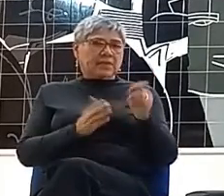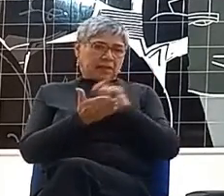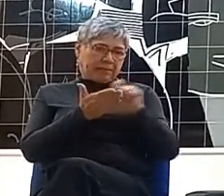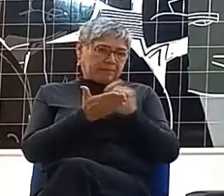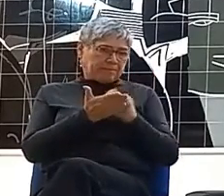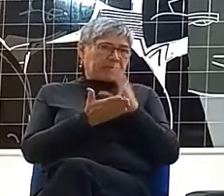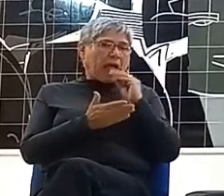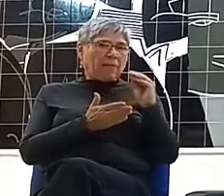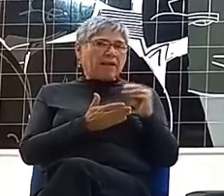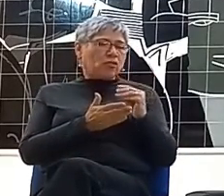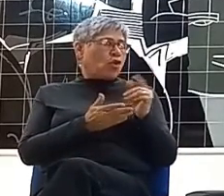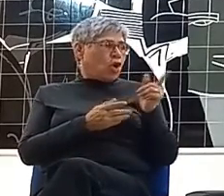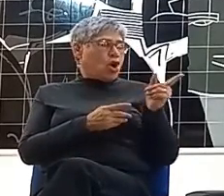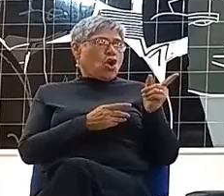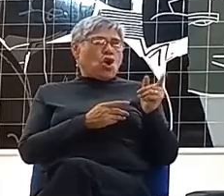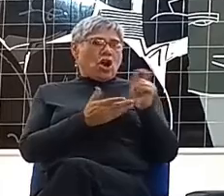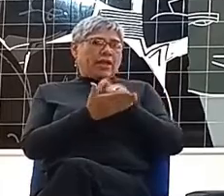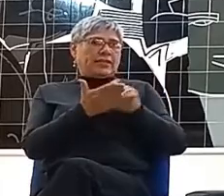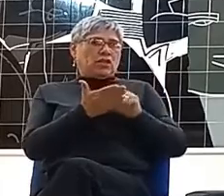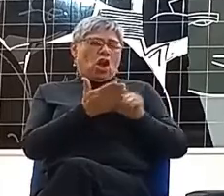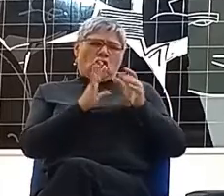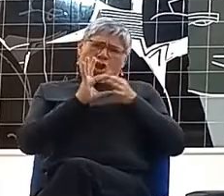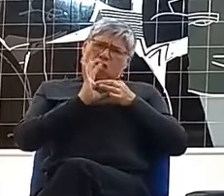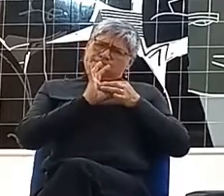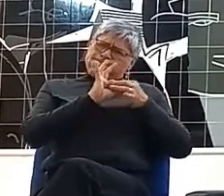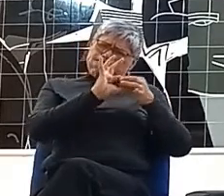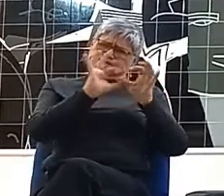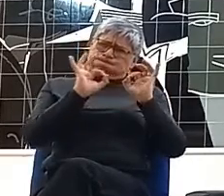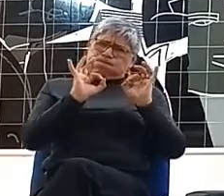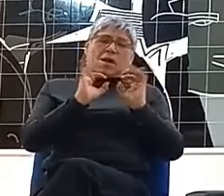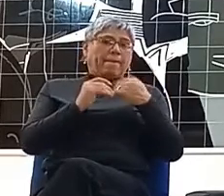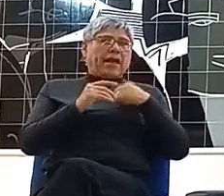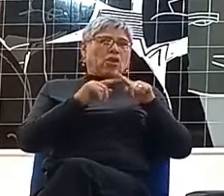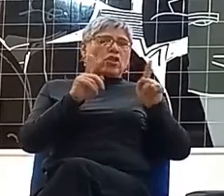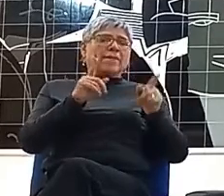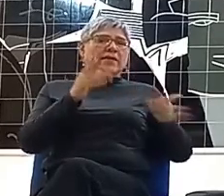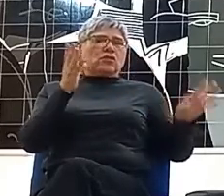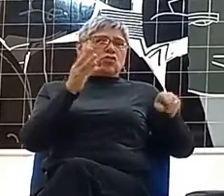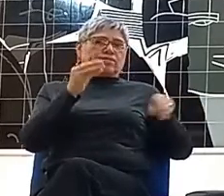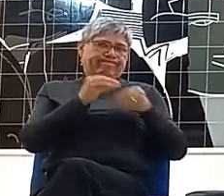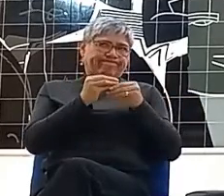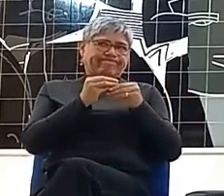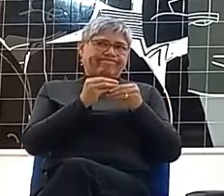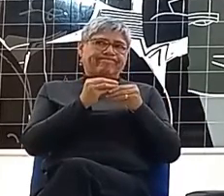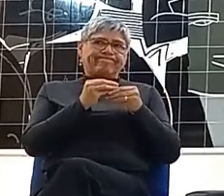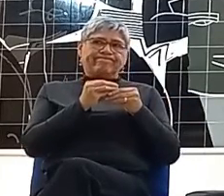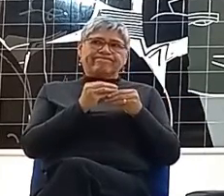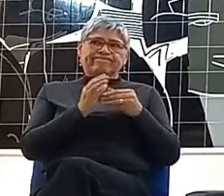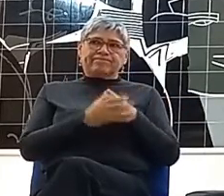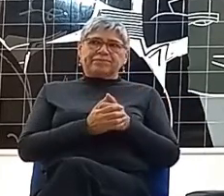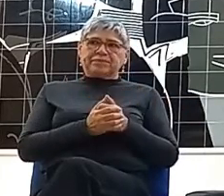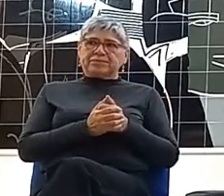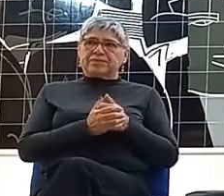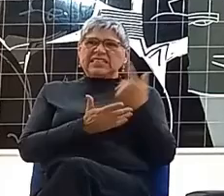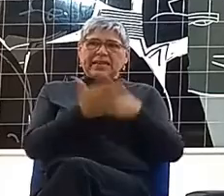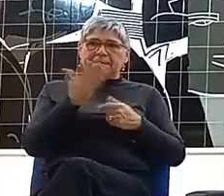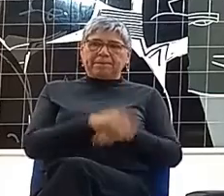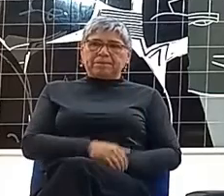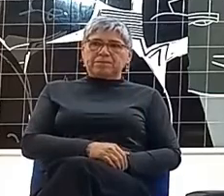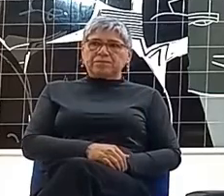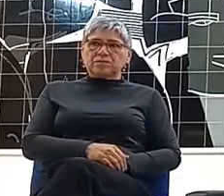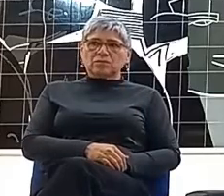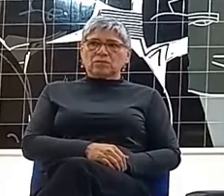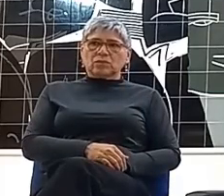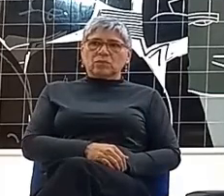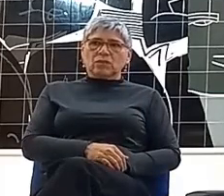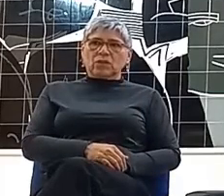escritor muy coherente, pero además yo quiero agregar algo más a esa dinámica, y es que